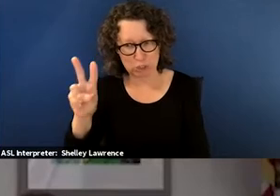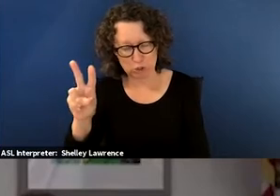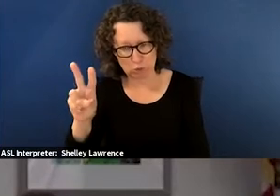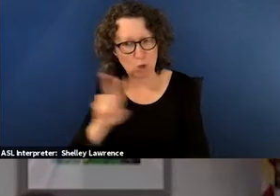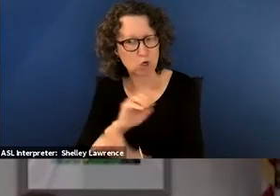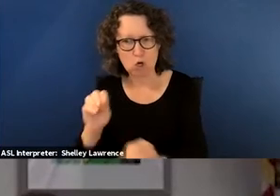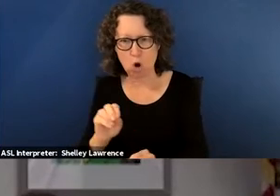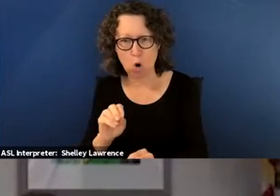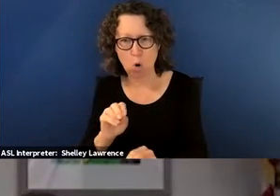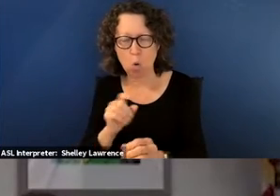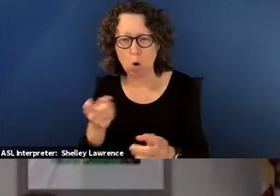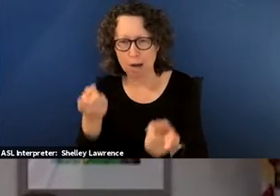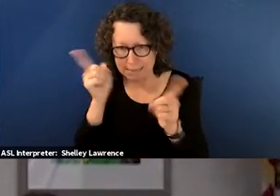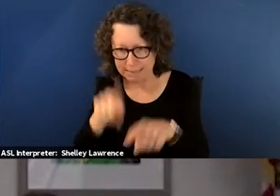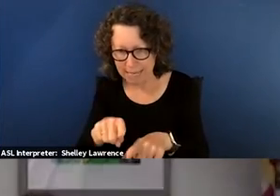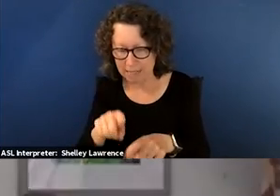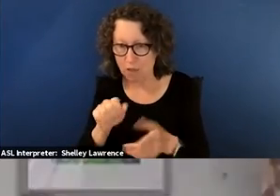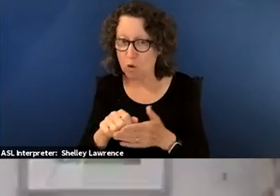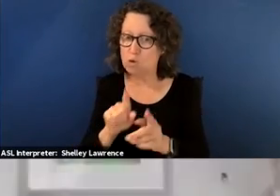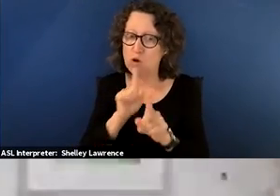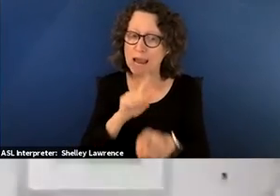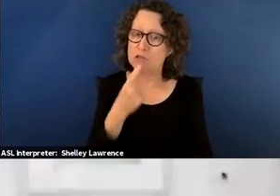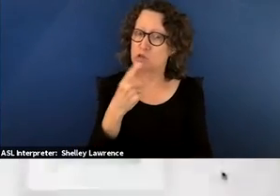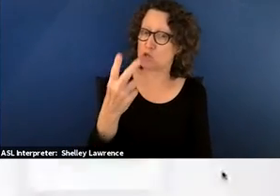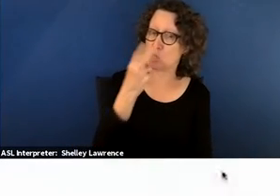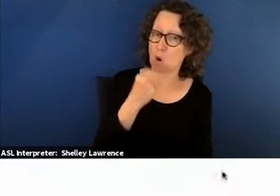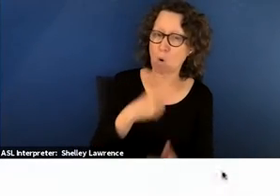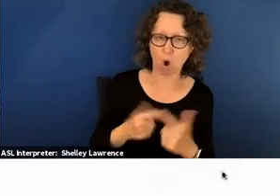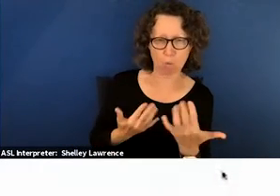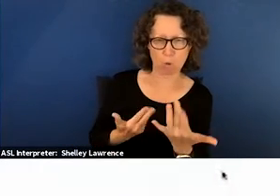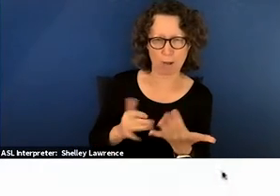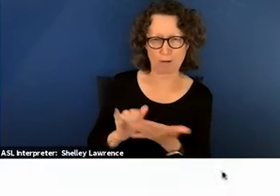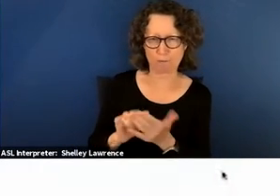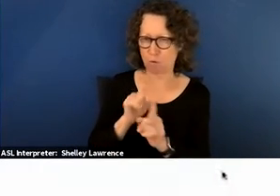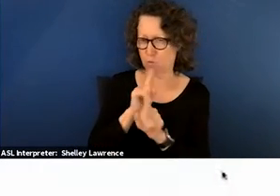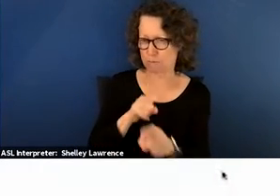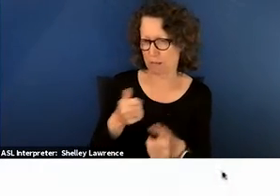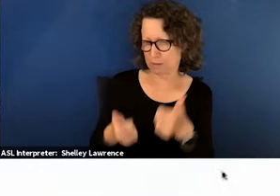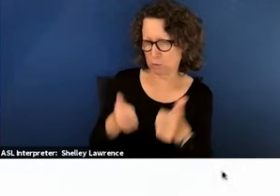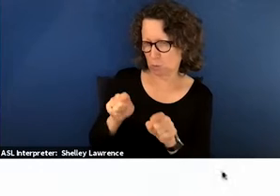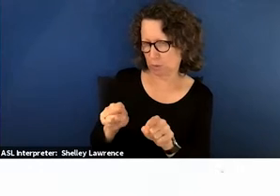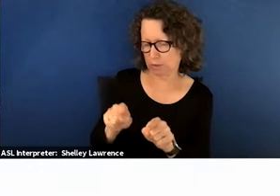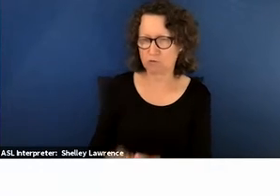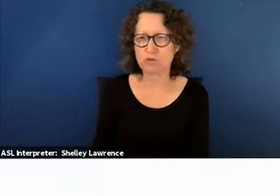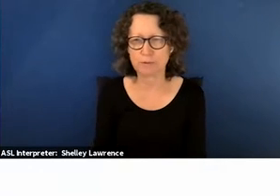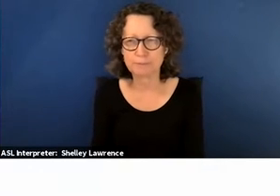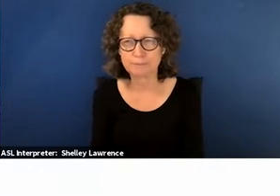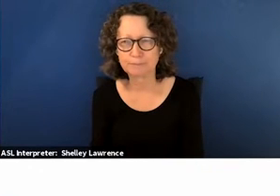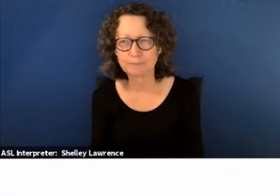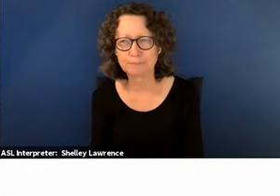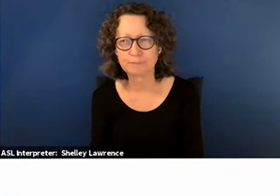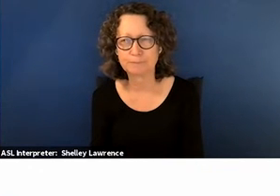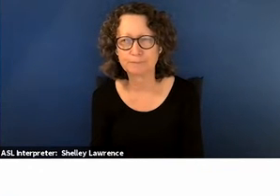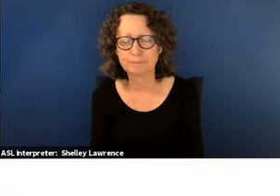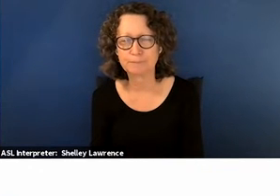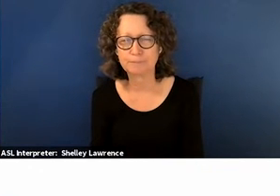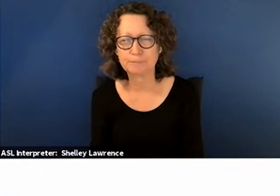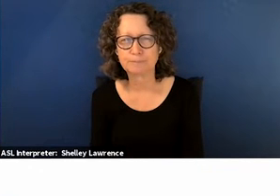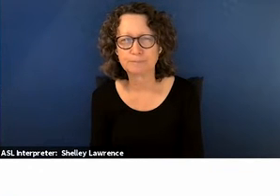862 de no consentimiento. Esas son respuestas que hemos recibido y que han dicho que no, o estamos esperando a que nos den esas respuestas.